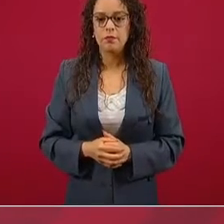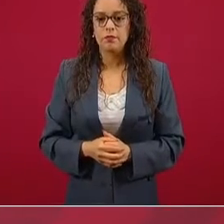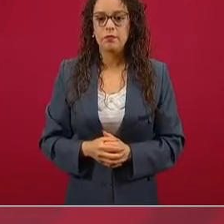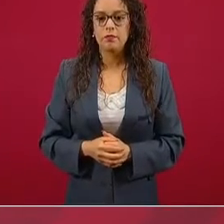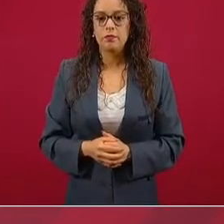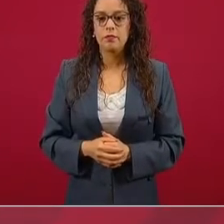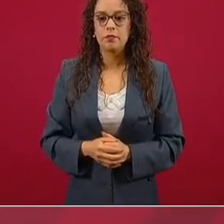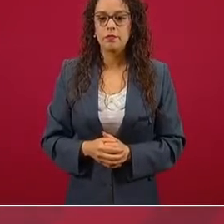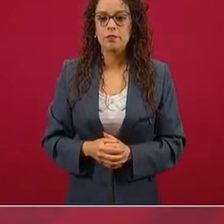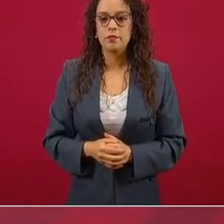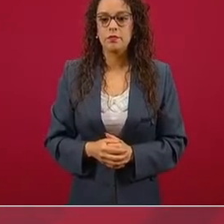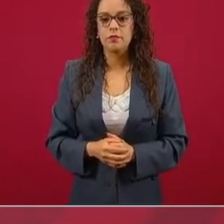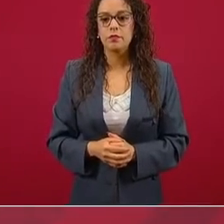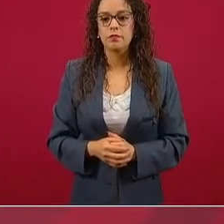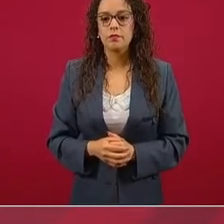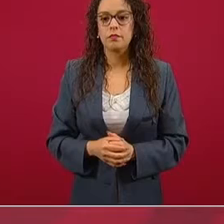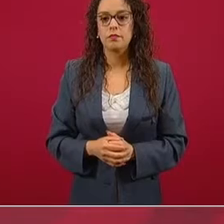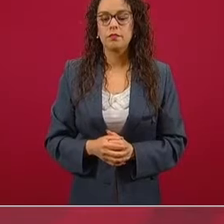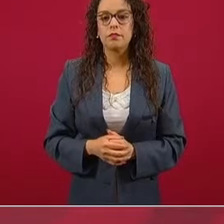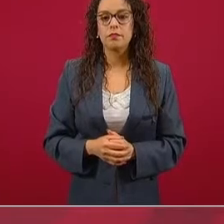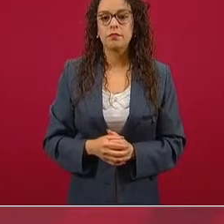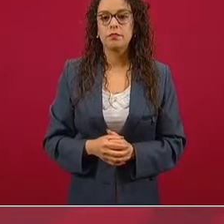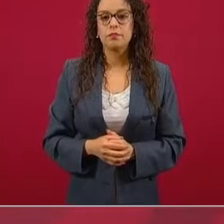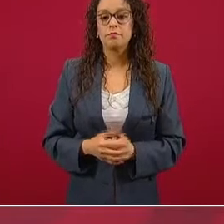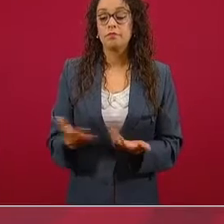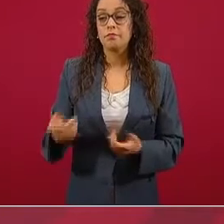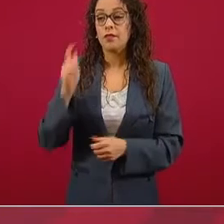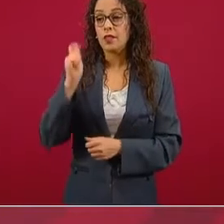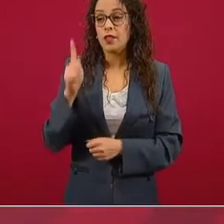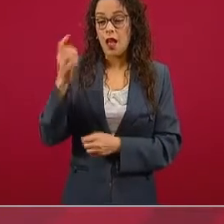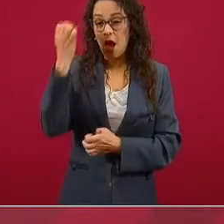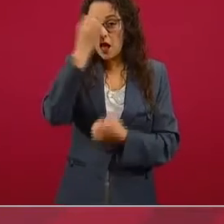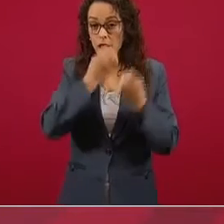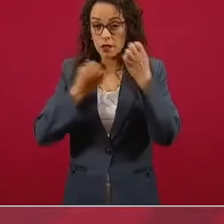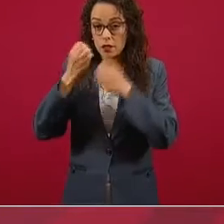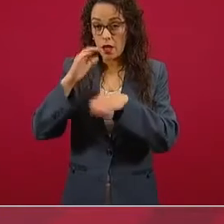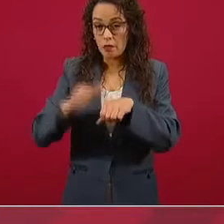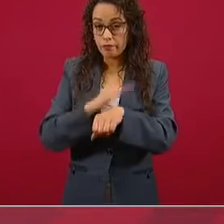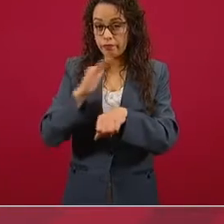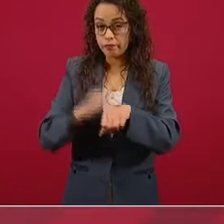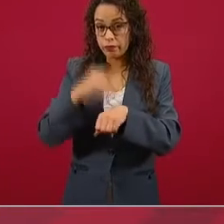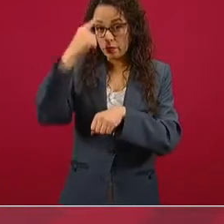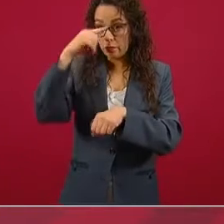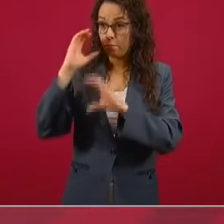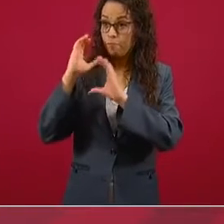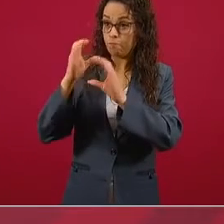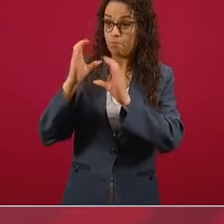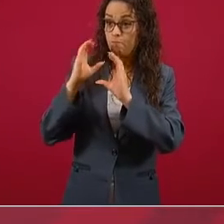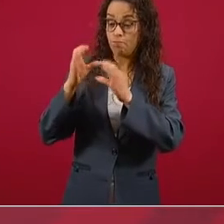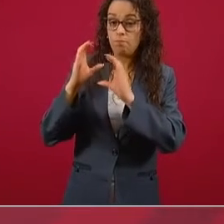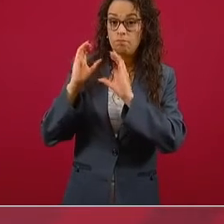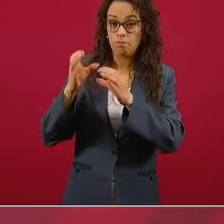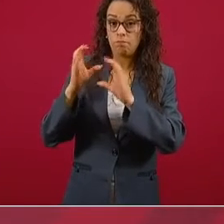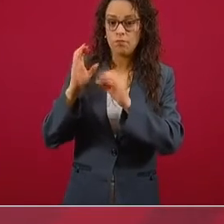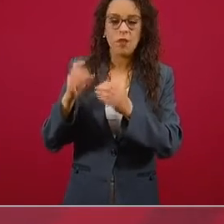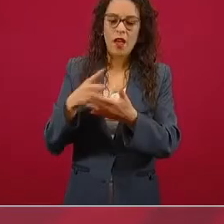lo de los exámenes de admisión para rechazar a muchos que querían estudiar.